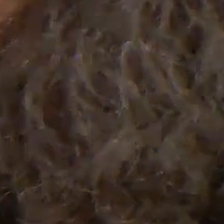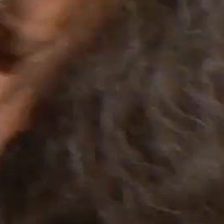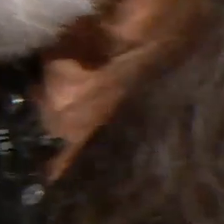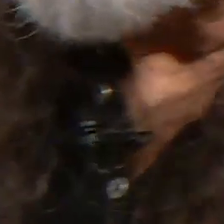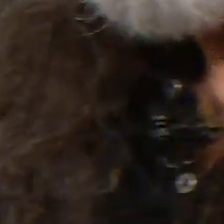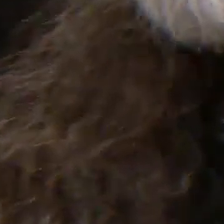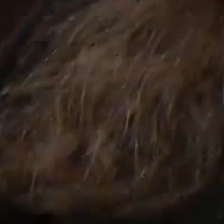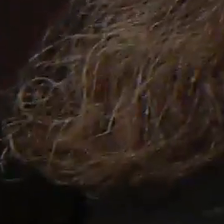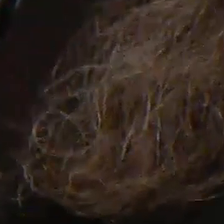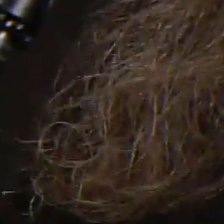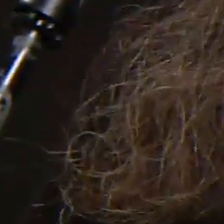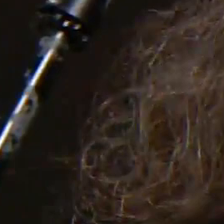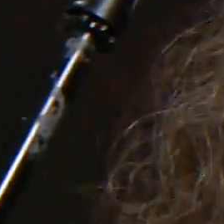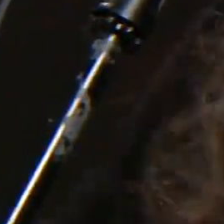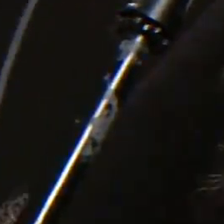Perdiste, perdís.